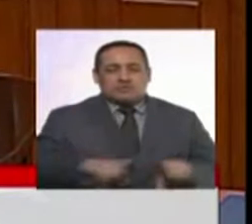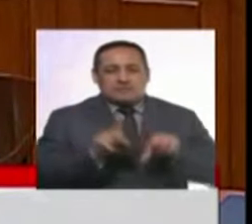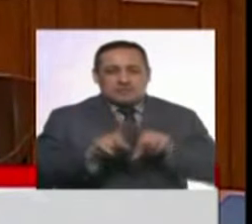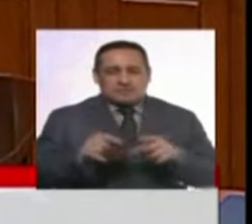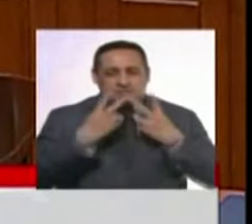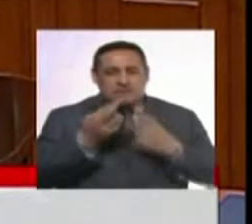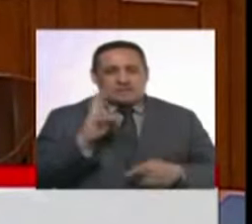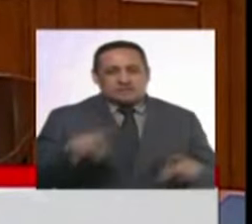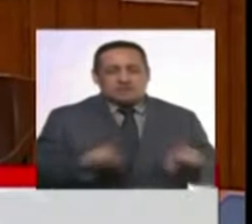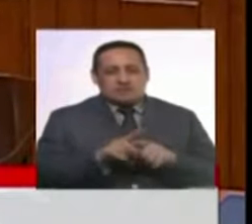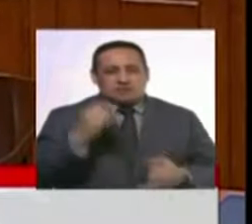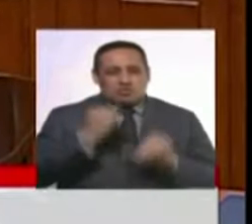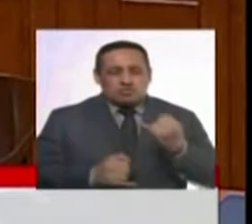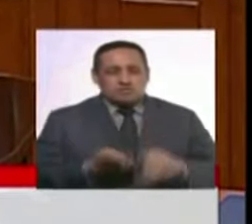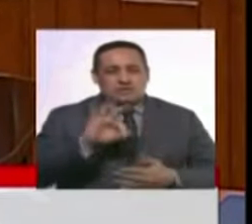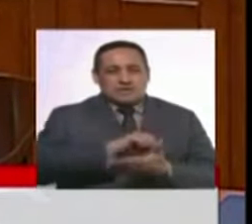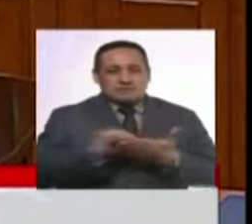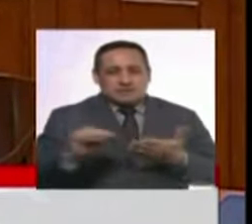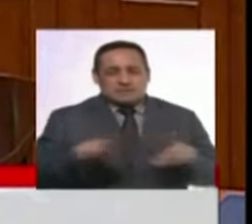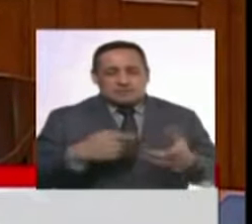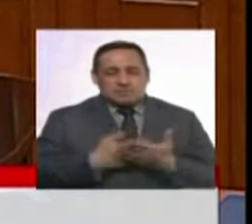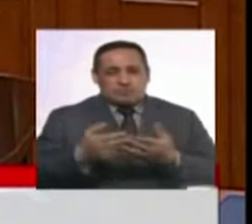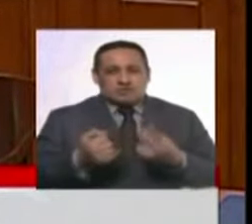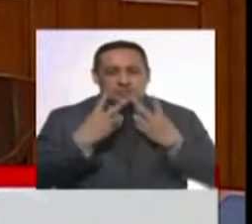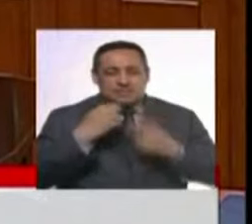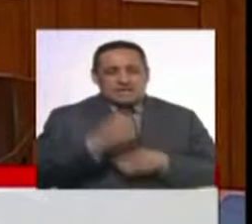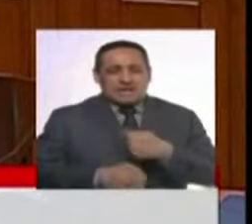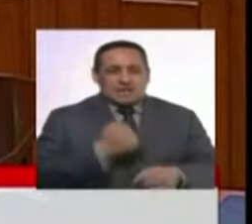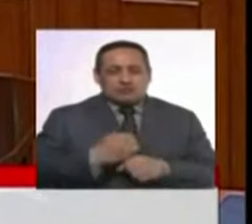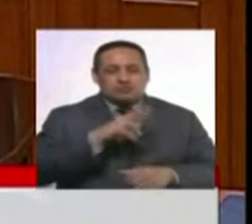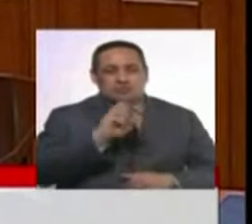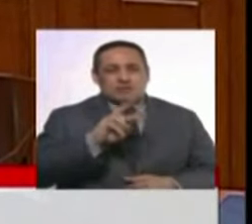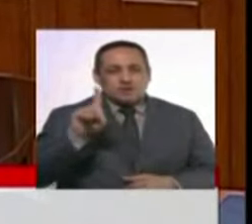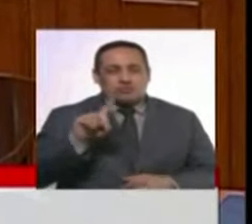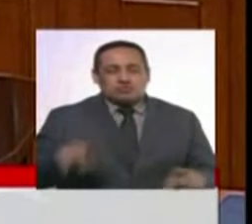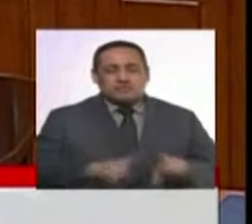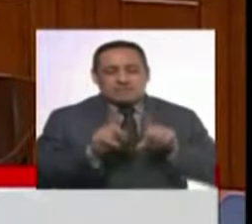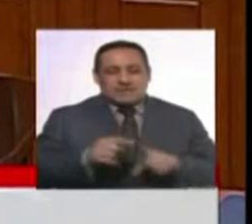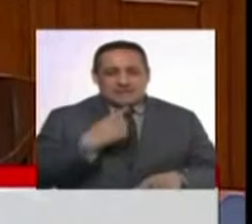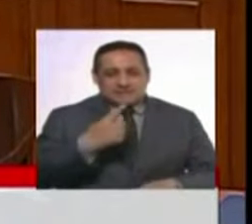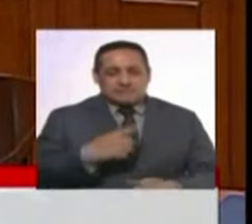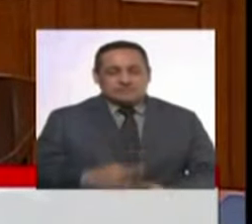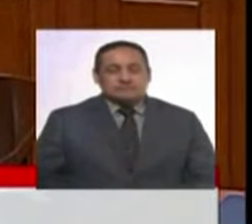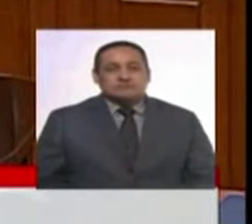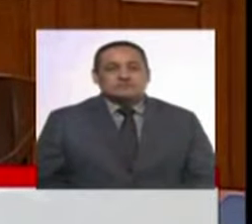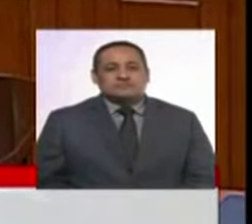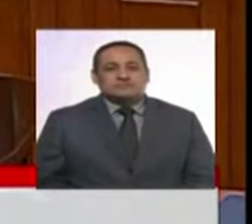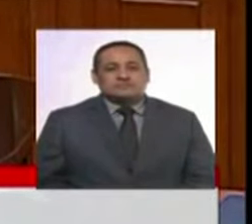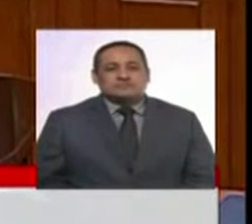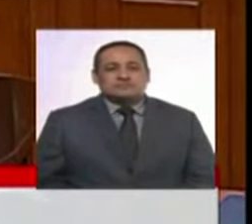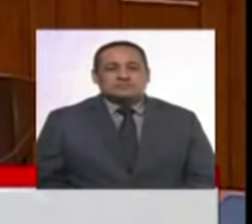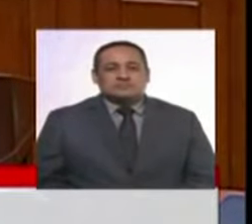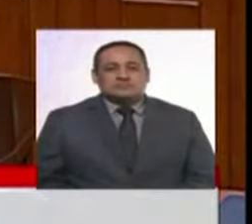electiva de los últimos tres meses Comparado con los del año 2021 es la siguiente